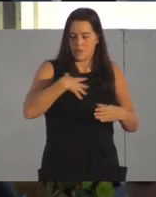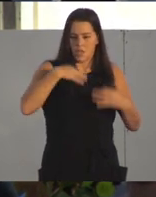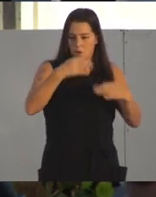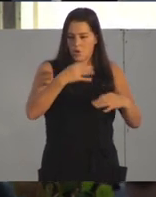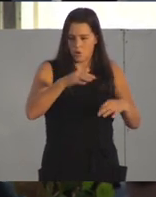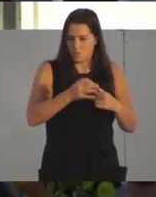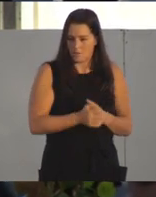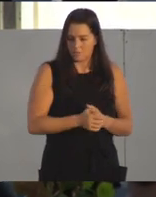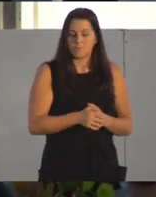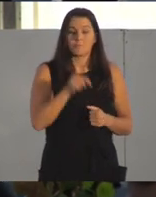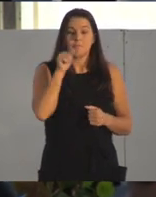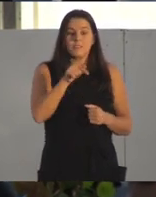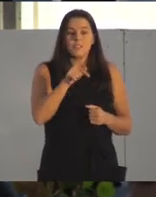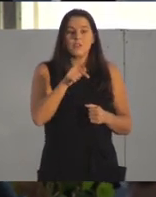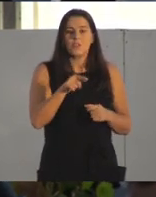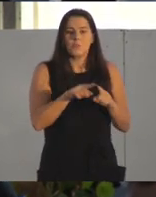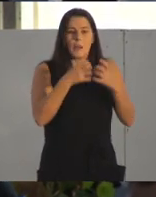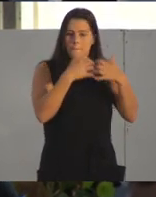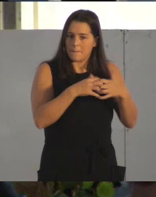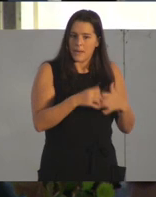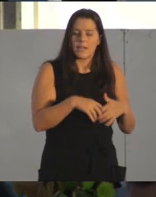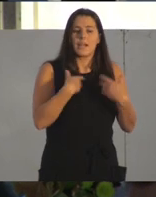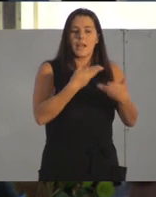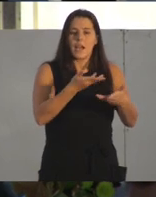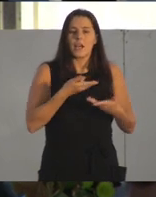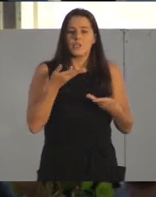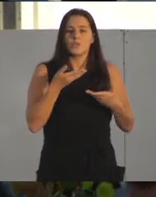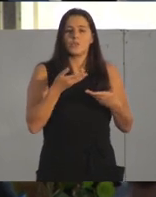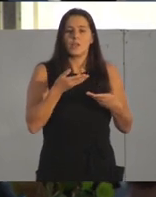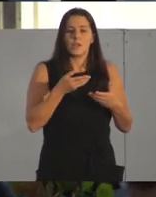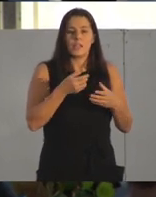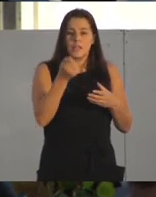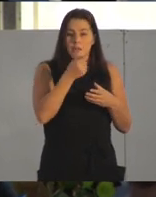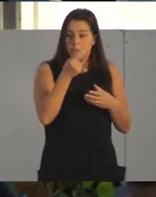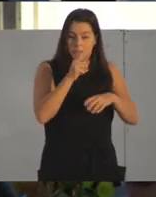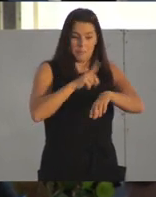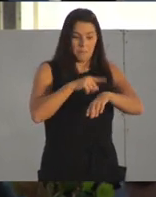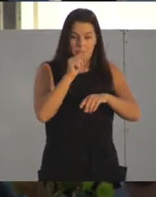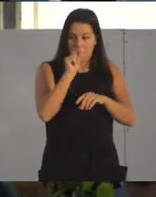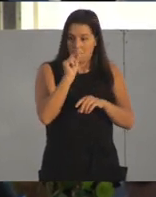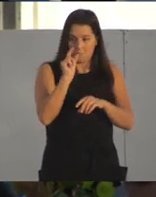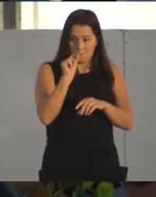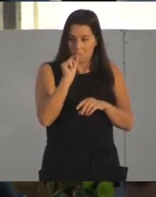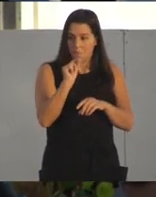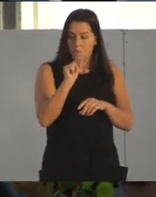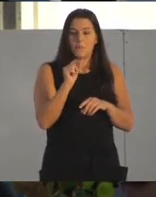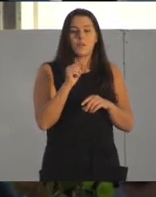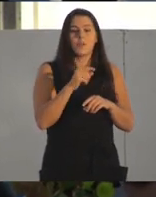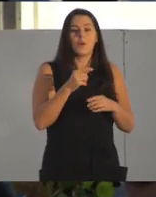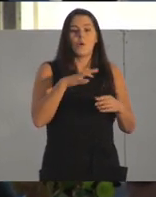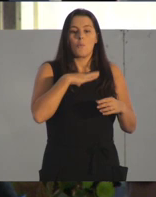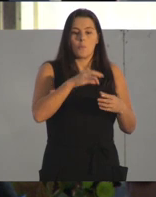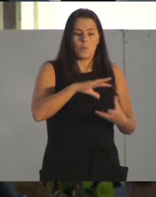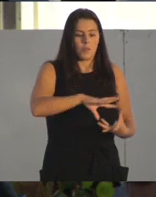final no deja de ser una máquina que nos va a refrigerar en cuestión de muy pocos minutos un alimento procesado. Podemos meter